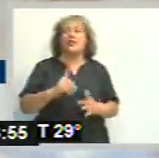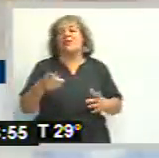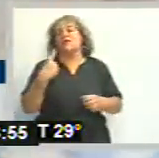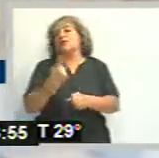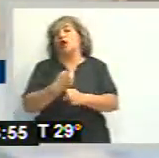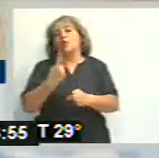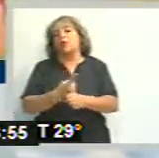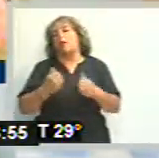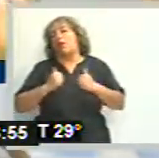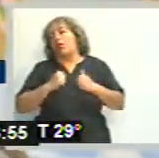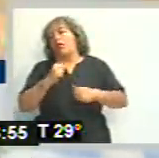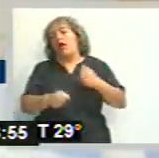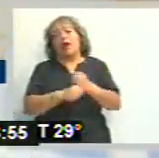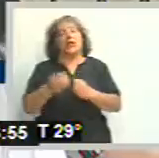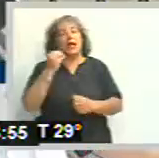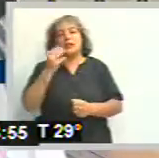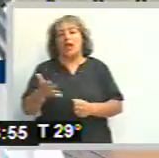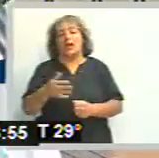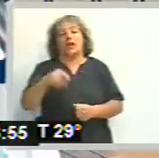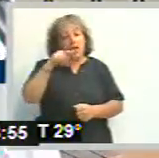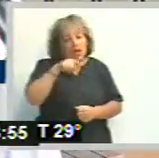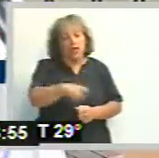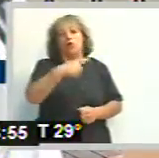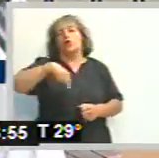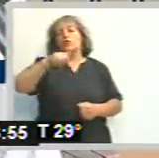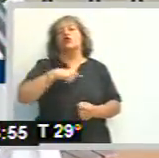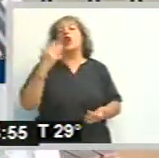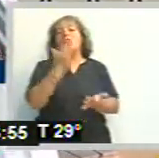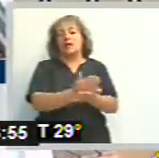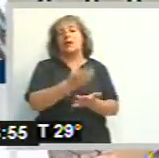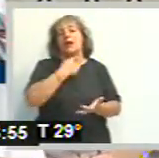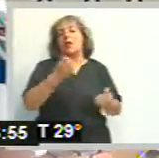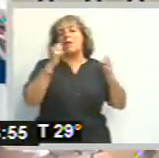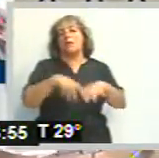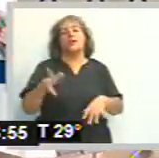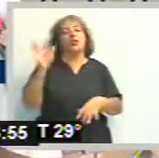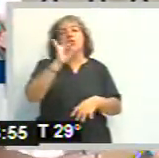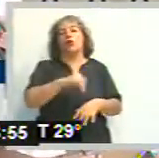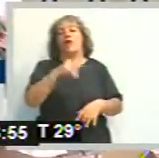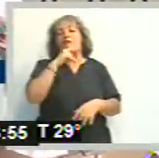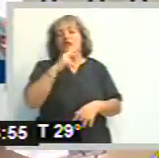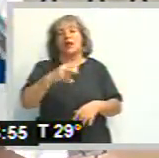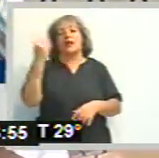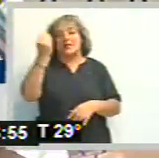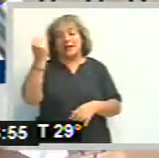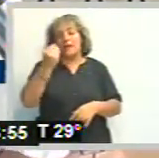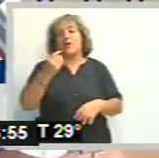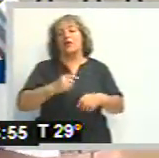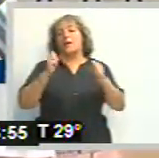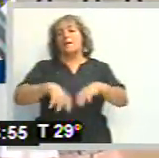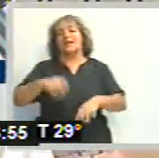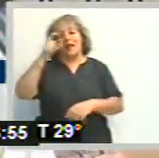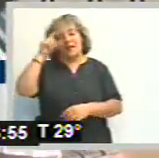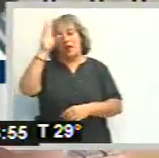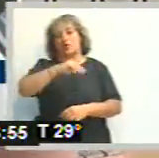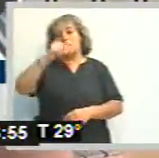estar hasta alta hora de noche, ¿no? Eso es lo que nos limita, y queremos dar a inicio todos los días, viernes y sábado, ahora 22, y